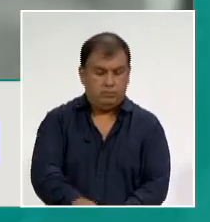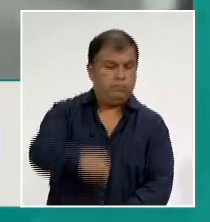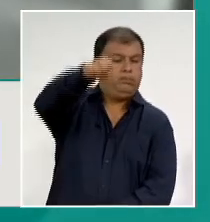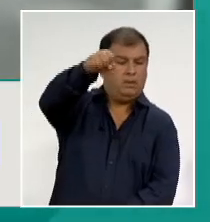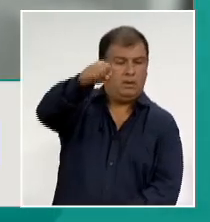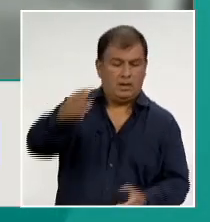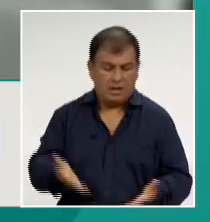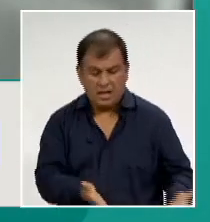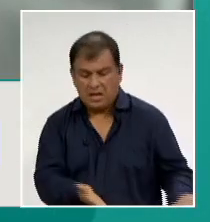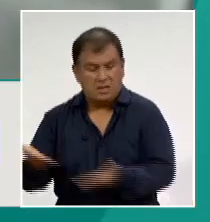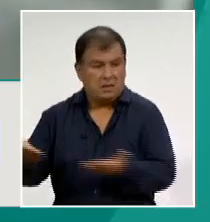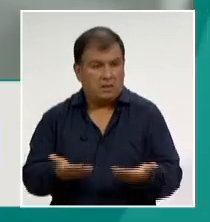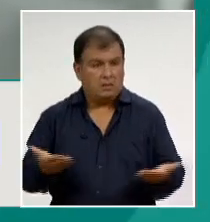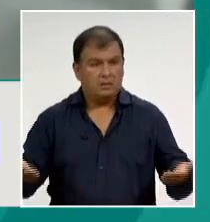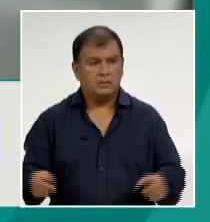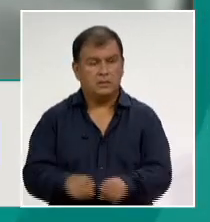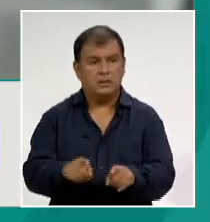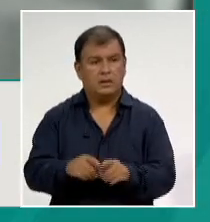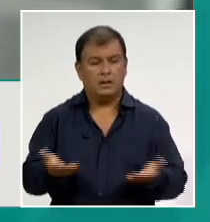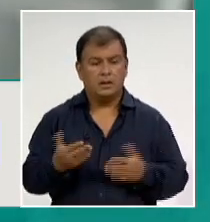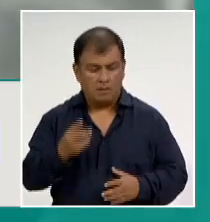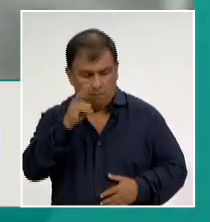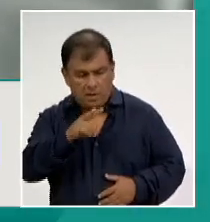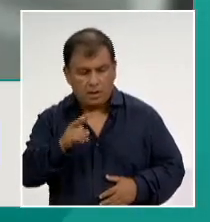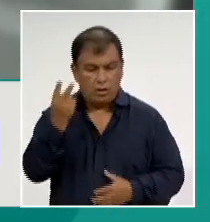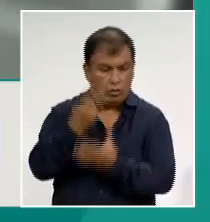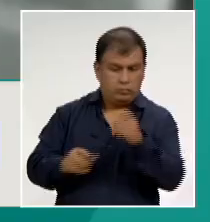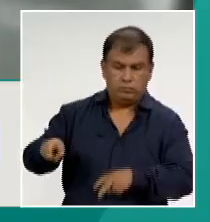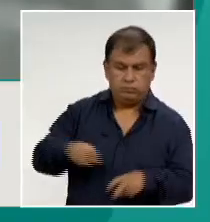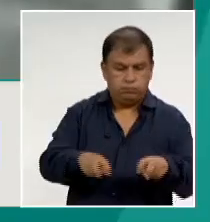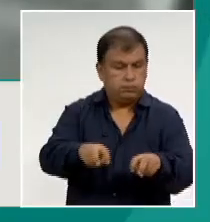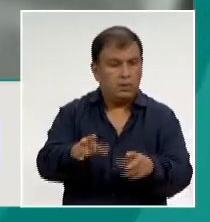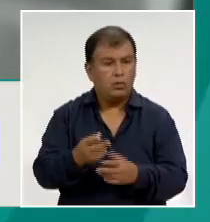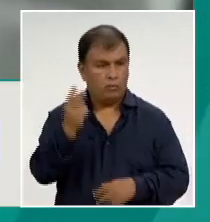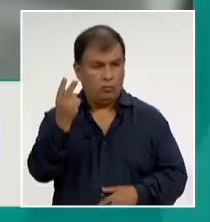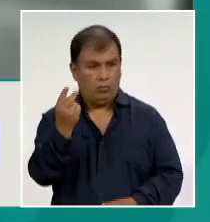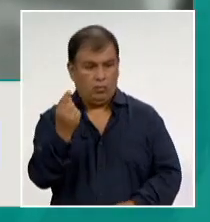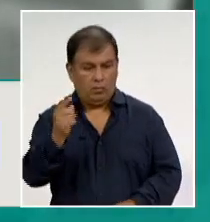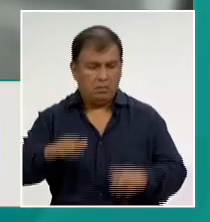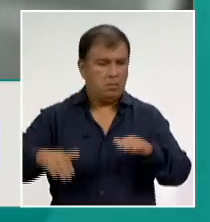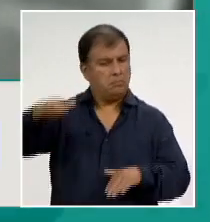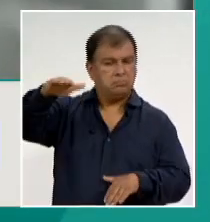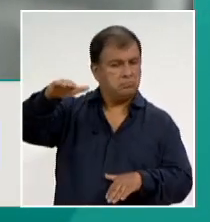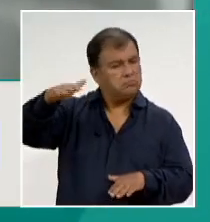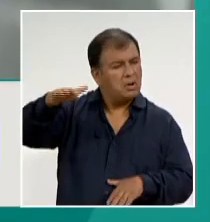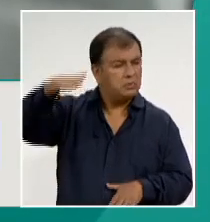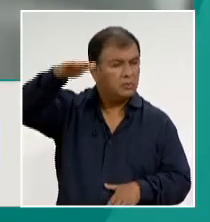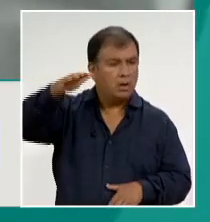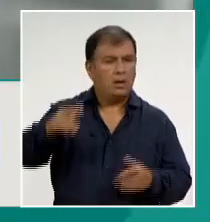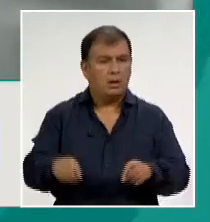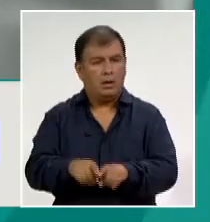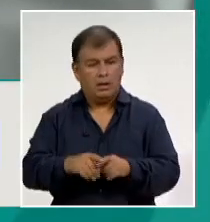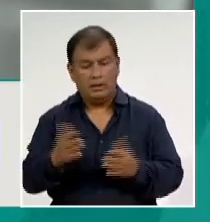y empiezan a sacar cosas. La cámara de seguridad registra el movimiento de dos personas. Una persona de no muy alto tamaño y a lo